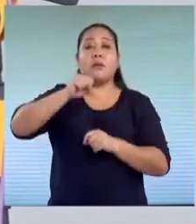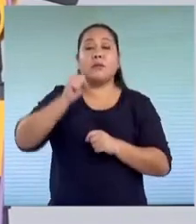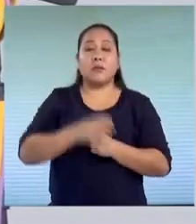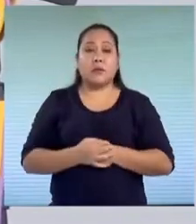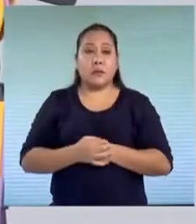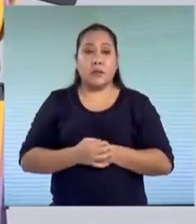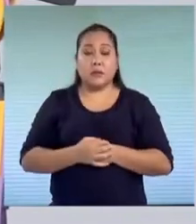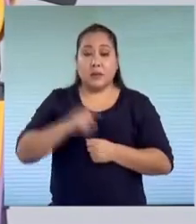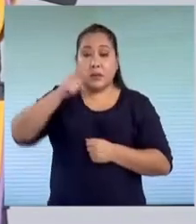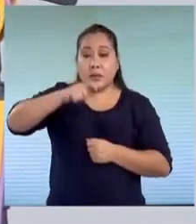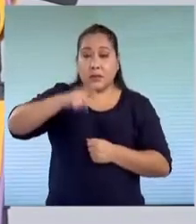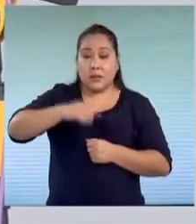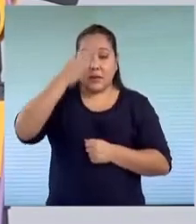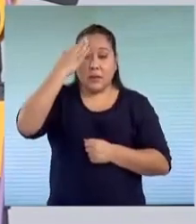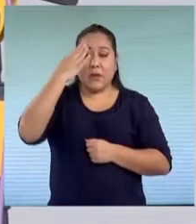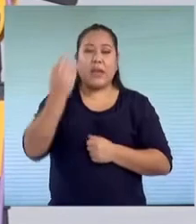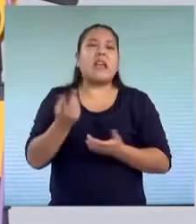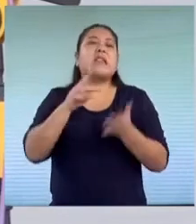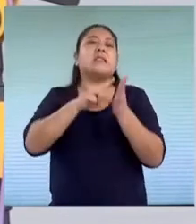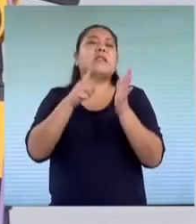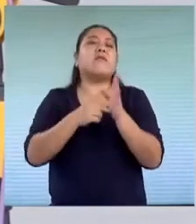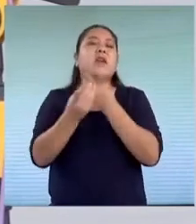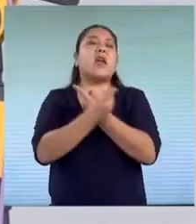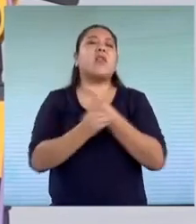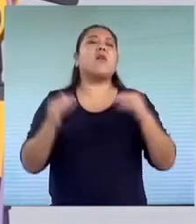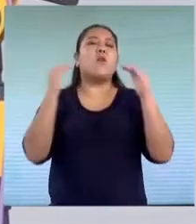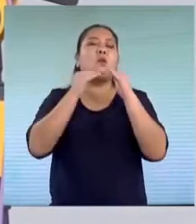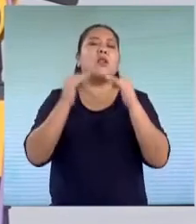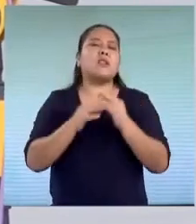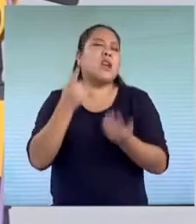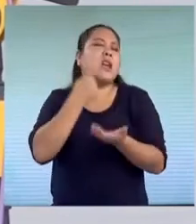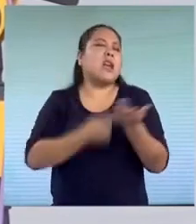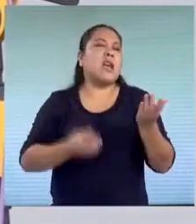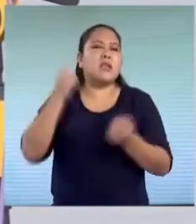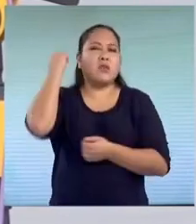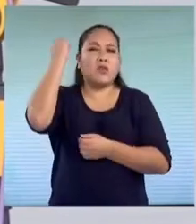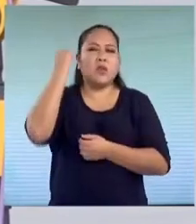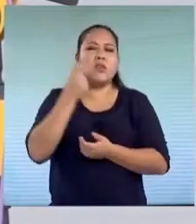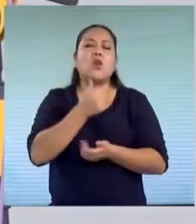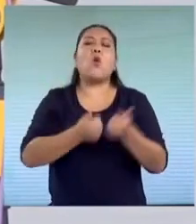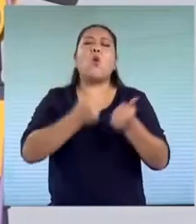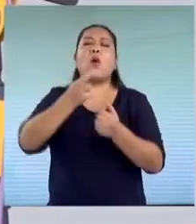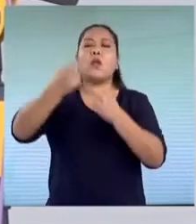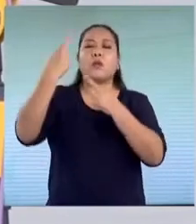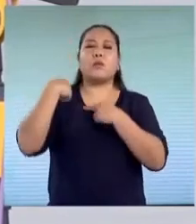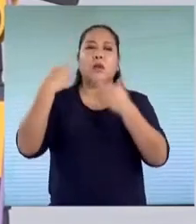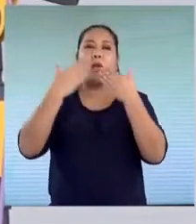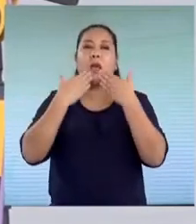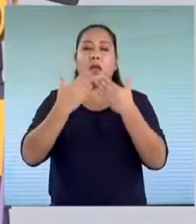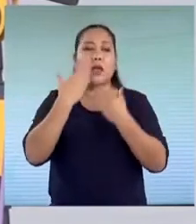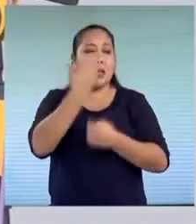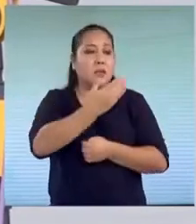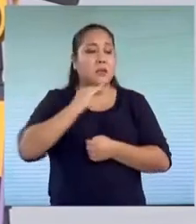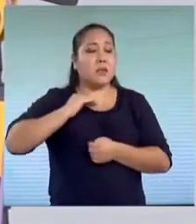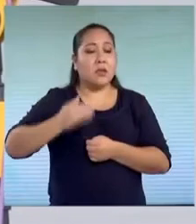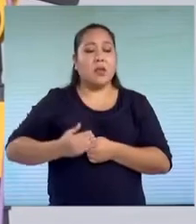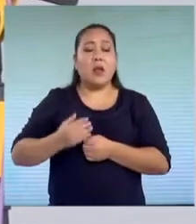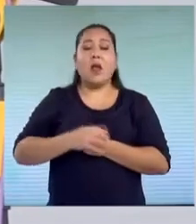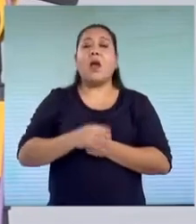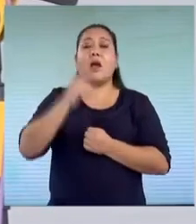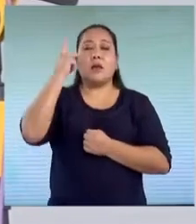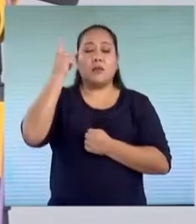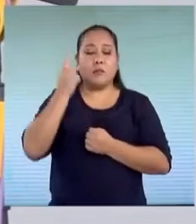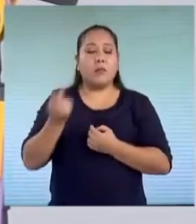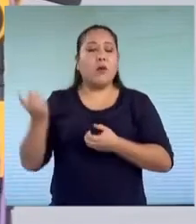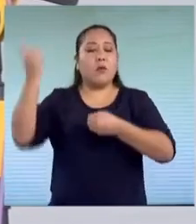bonitas, que hay que saber qué es la democracia, qué es un derecho y qué es un deber. Gracias, señora Fujimori, por venir a mi